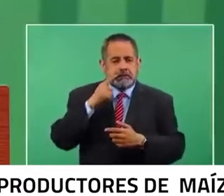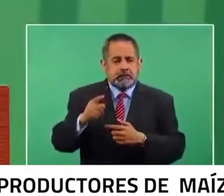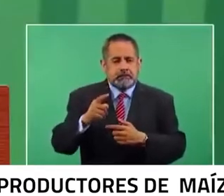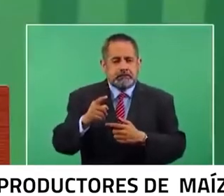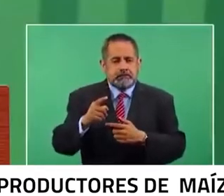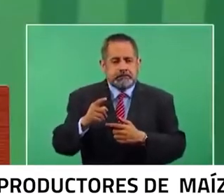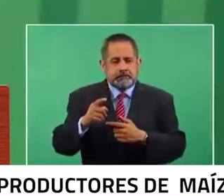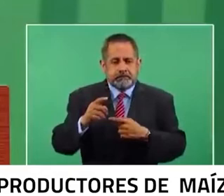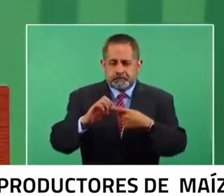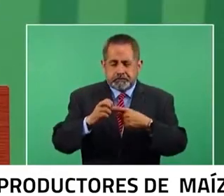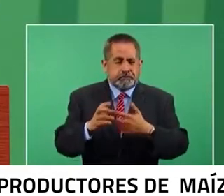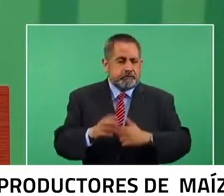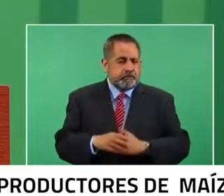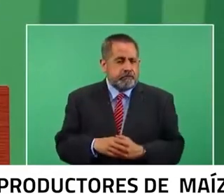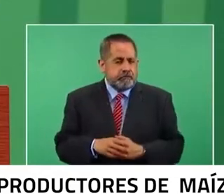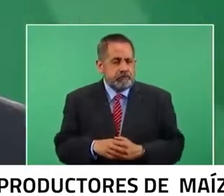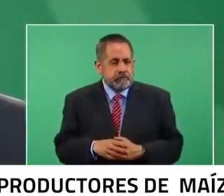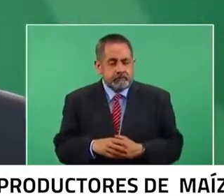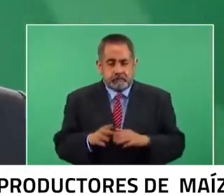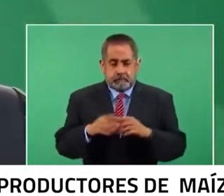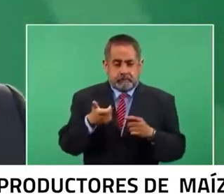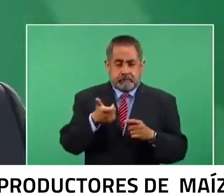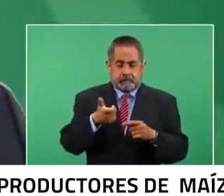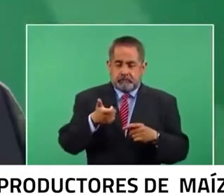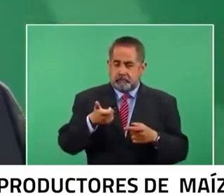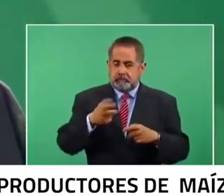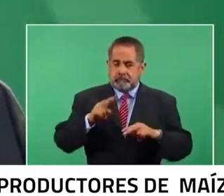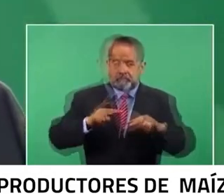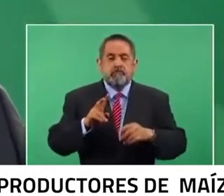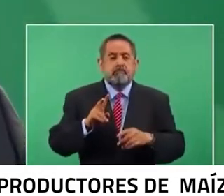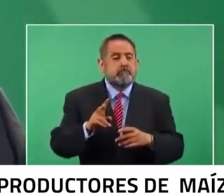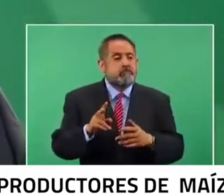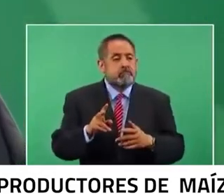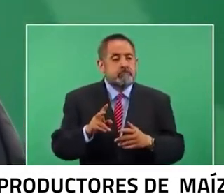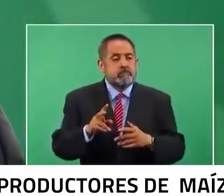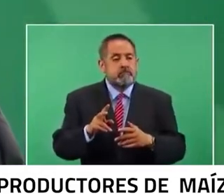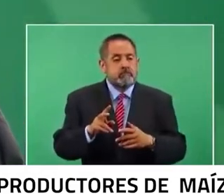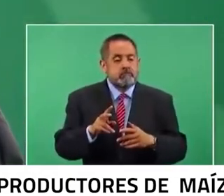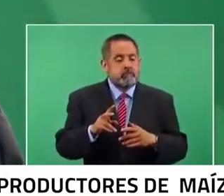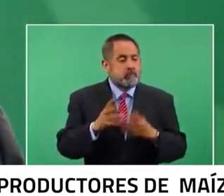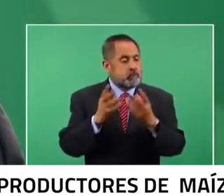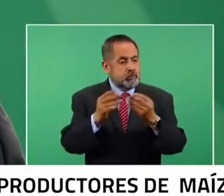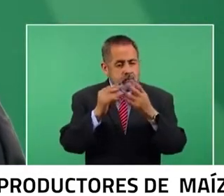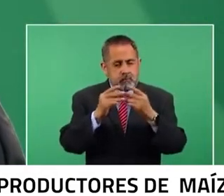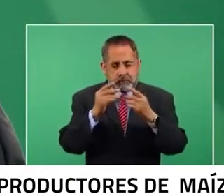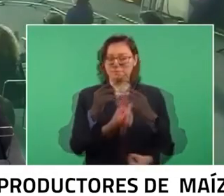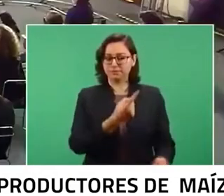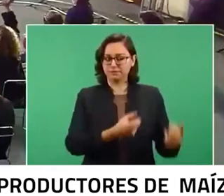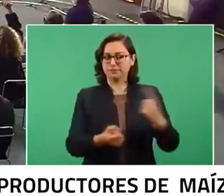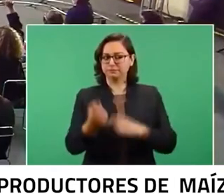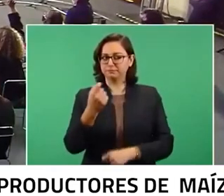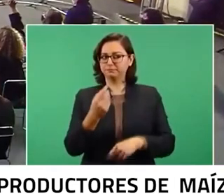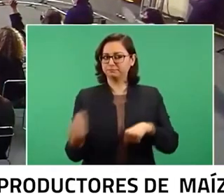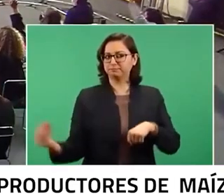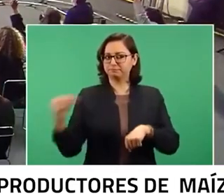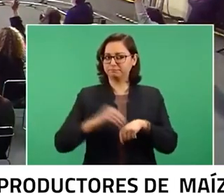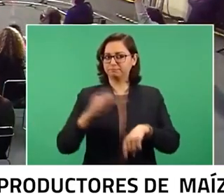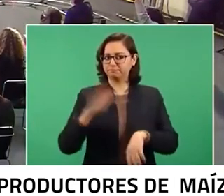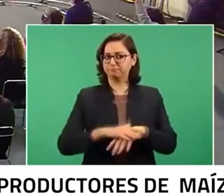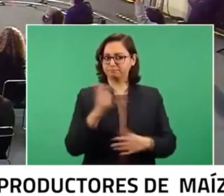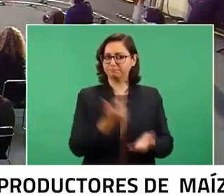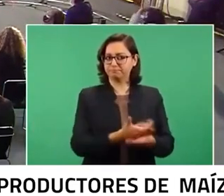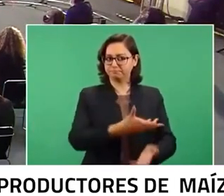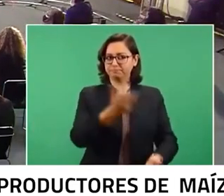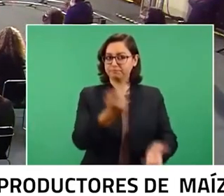y controlar el precio porque se estaba dando mucha especulación, hay especulación. ¿Estaría usted pensando en